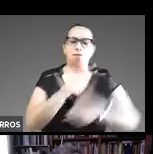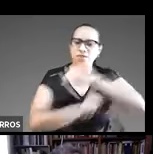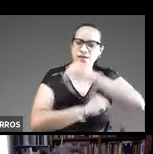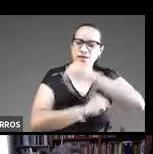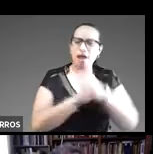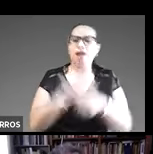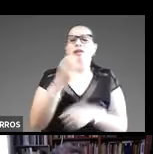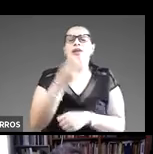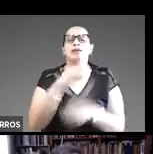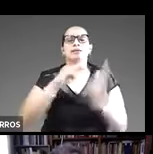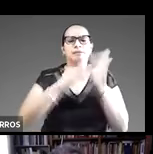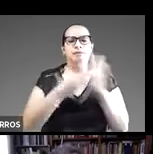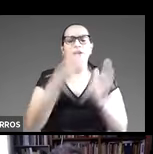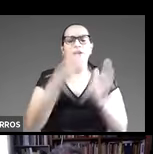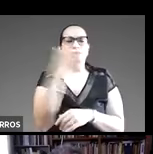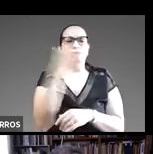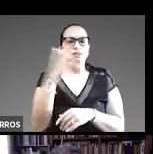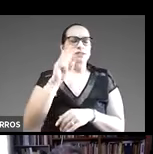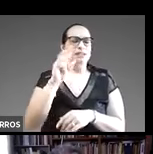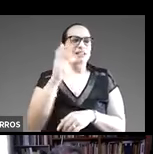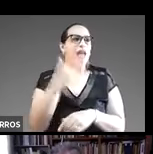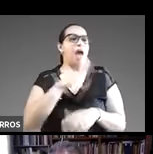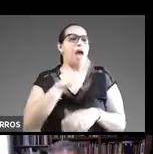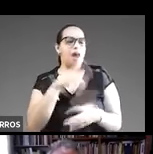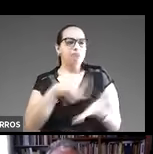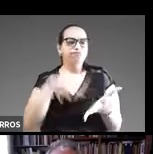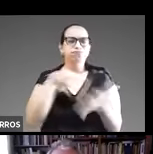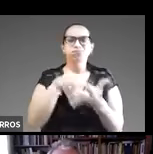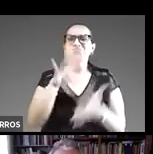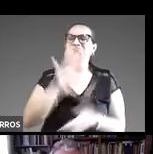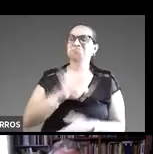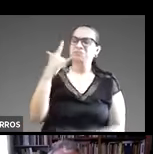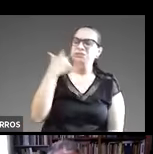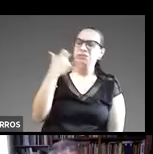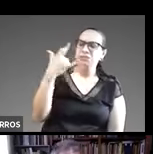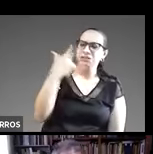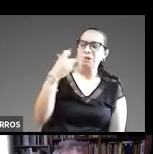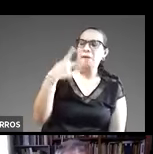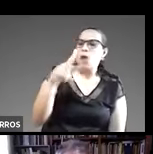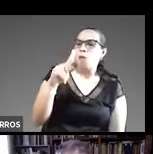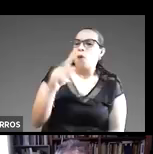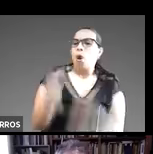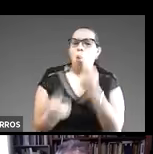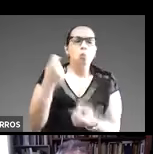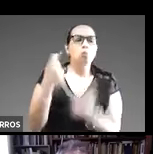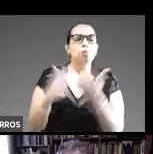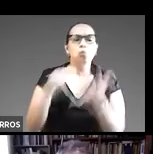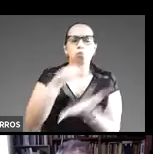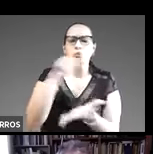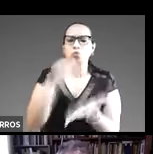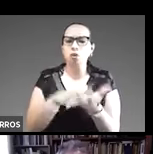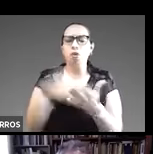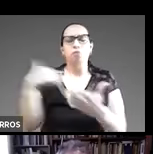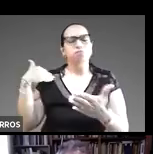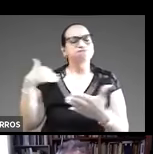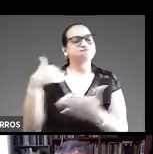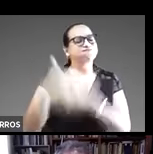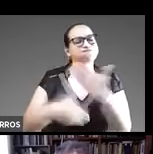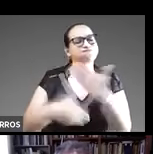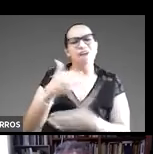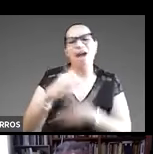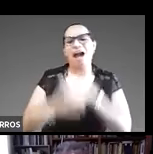hacen presente. O sea, parece raro, pero había muchas colonias en donde pasaban años para que llegara el gobierno